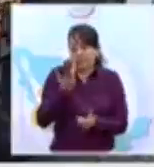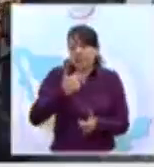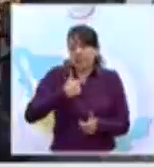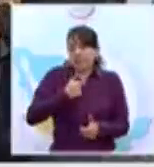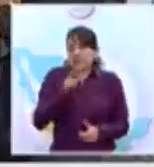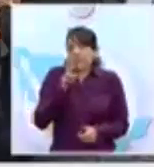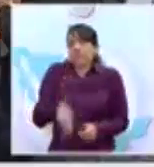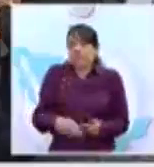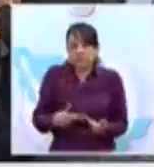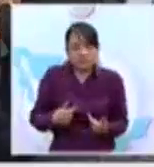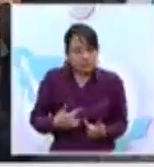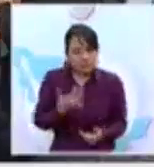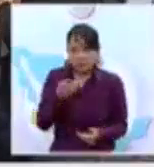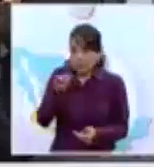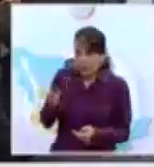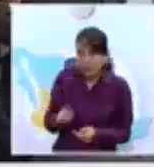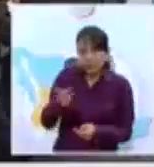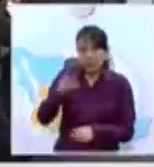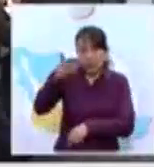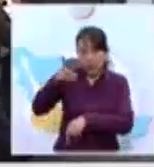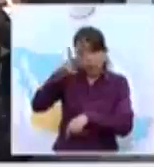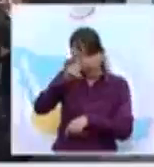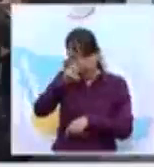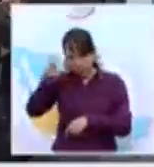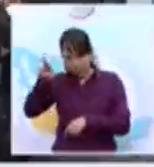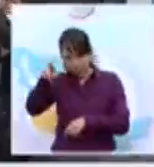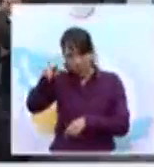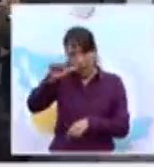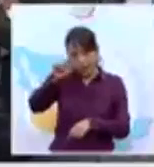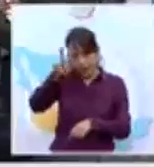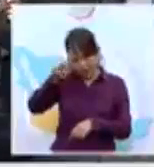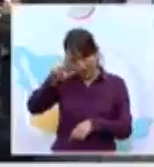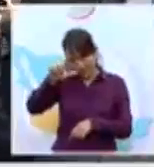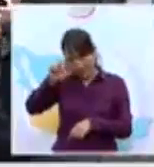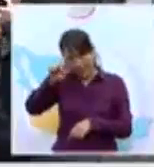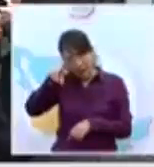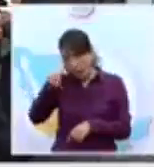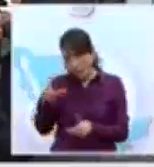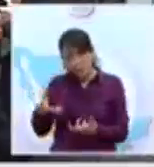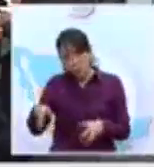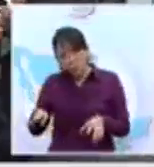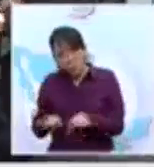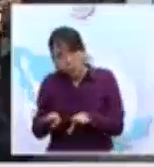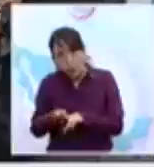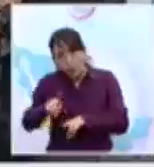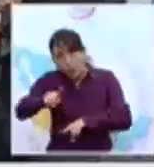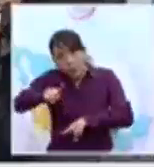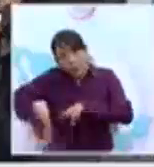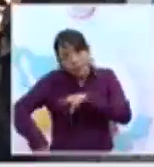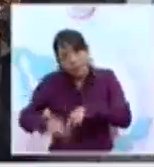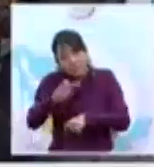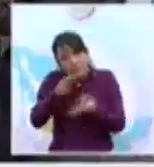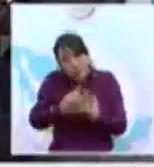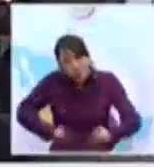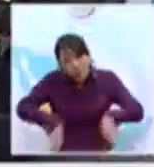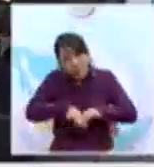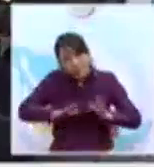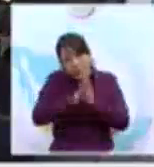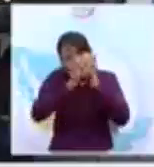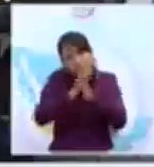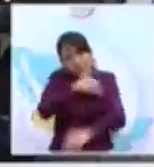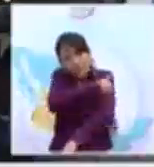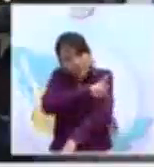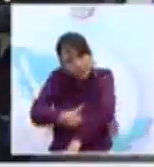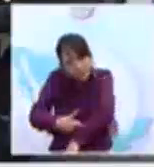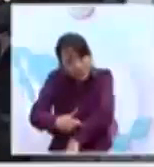se desplazó la función de actor de la familia en las pautas de consumo y se trasladaron al